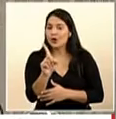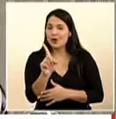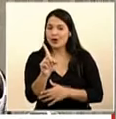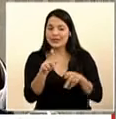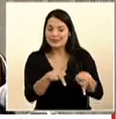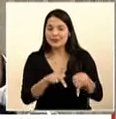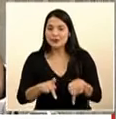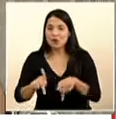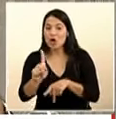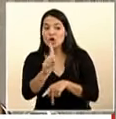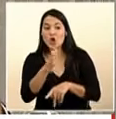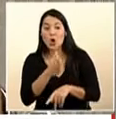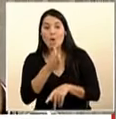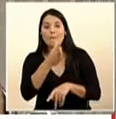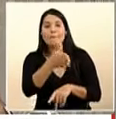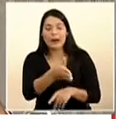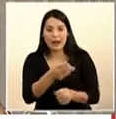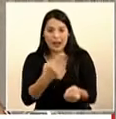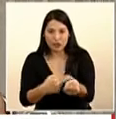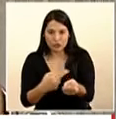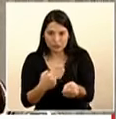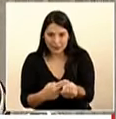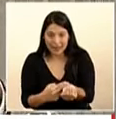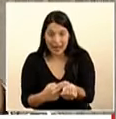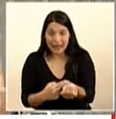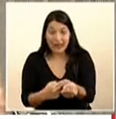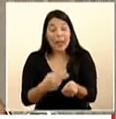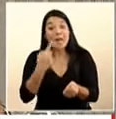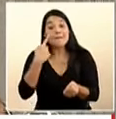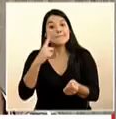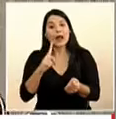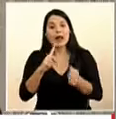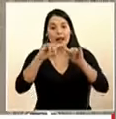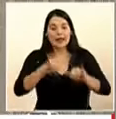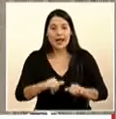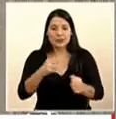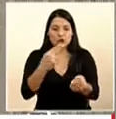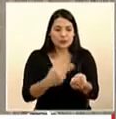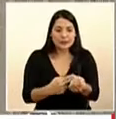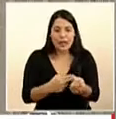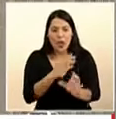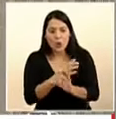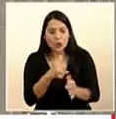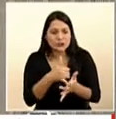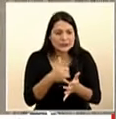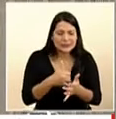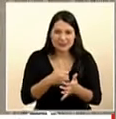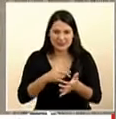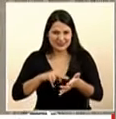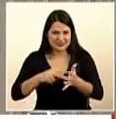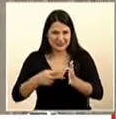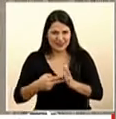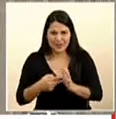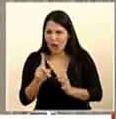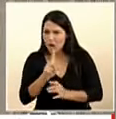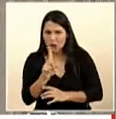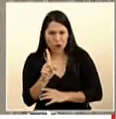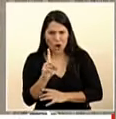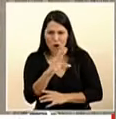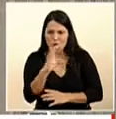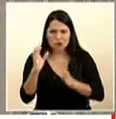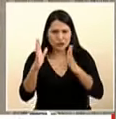a la puerta del hospital para entrar directamente a cuidados intensivos eso sí está